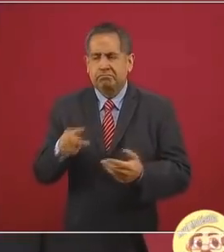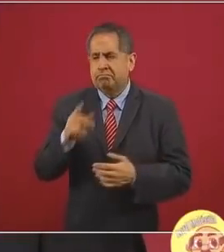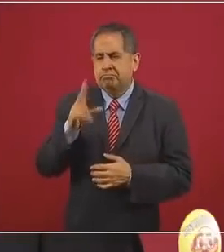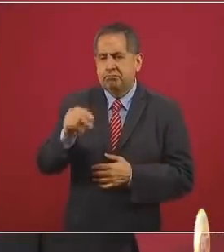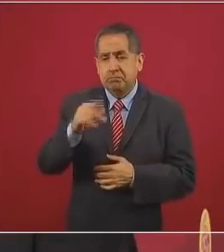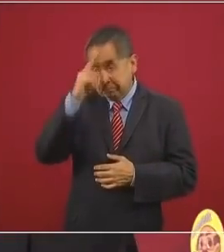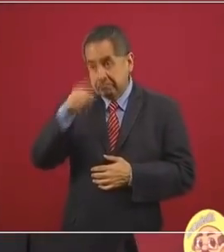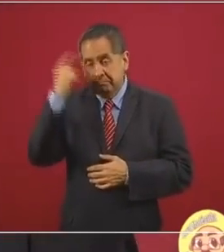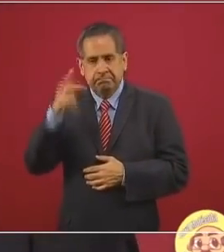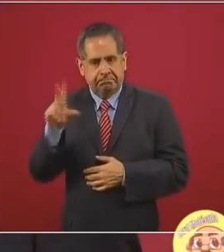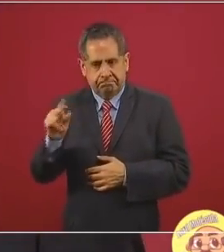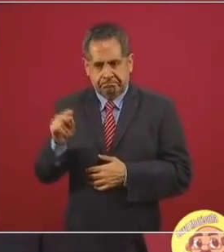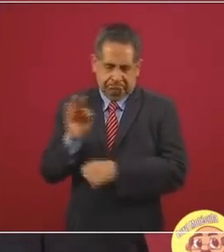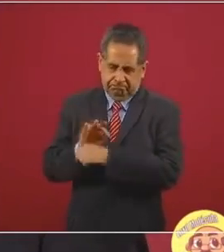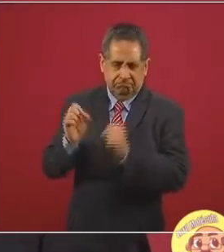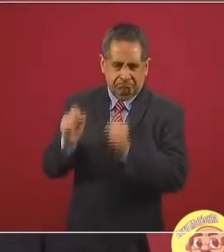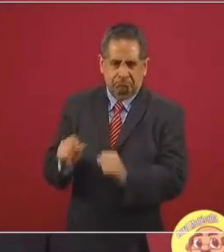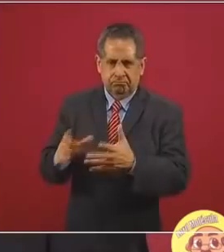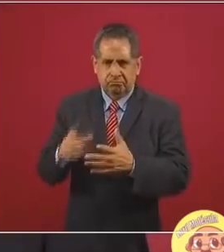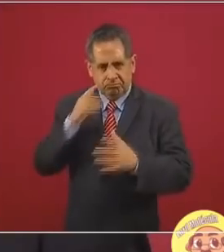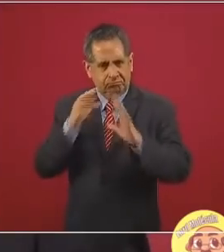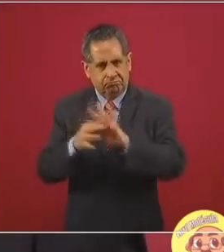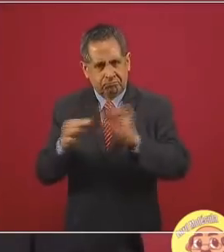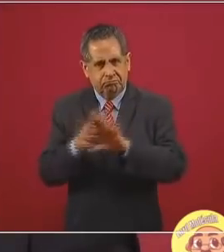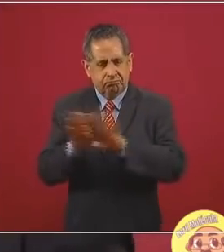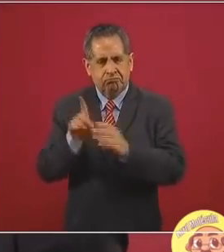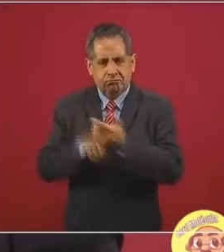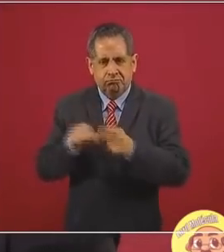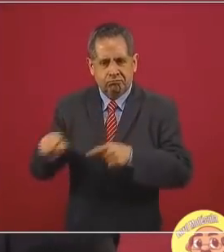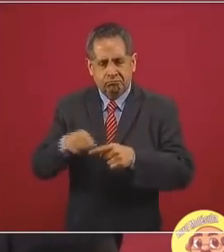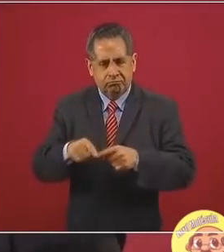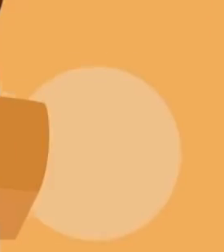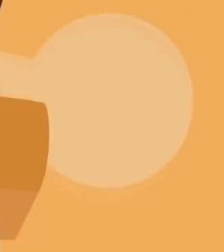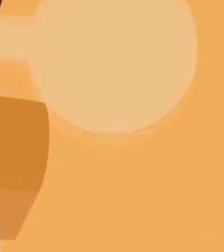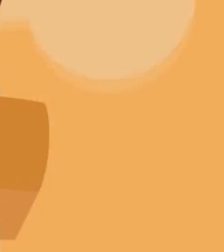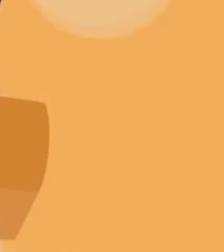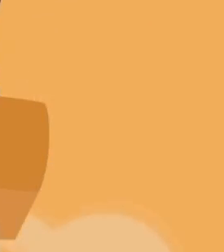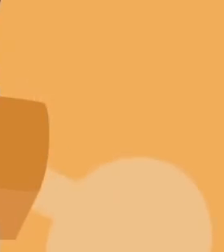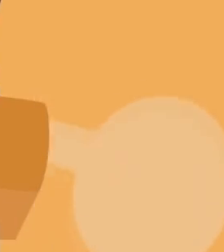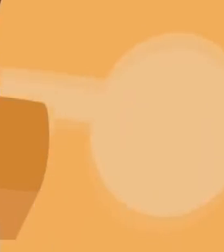sea fácil echarlo atrás.